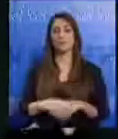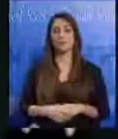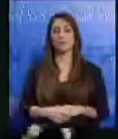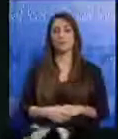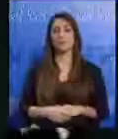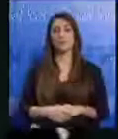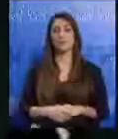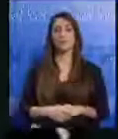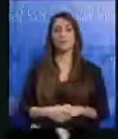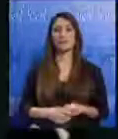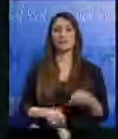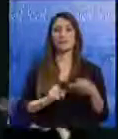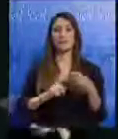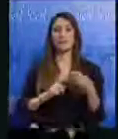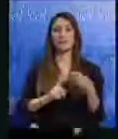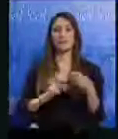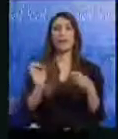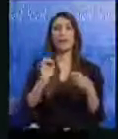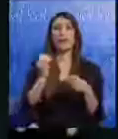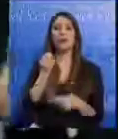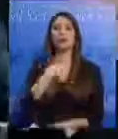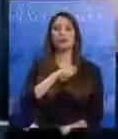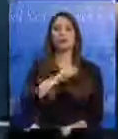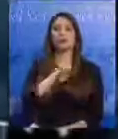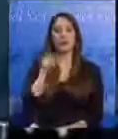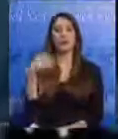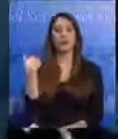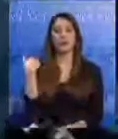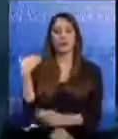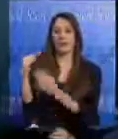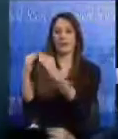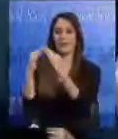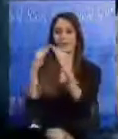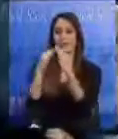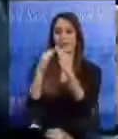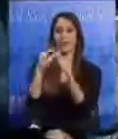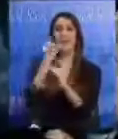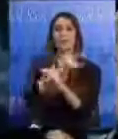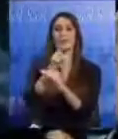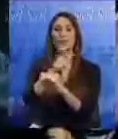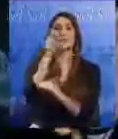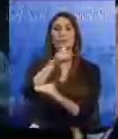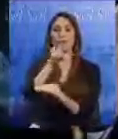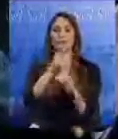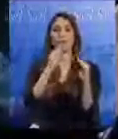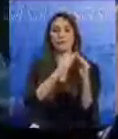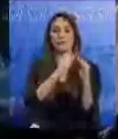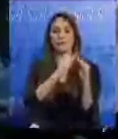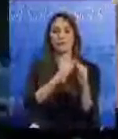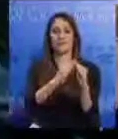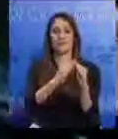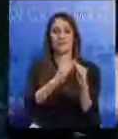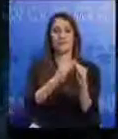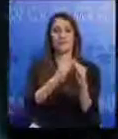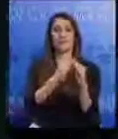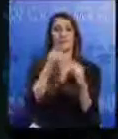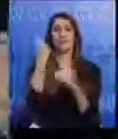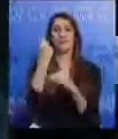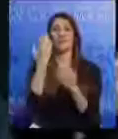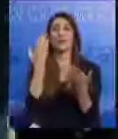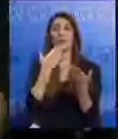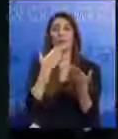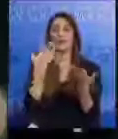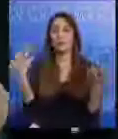capacidades, lo que pasaba en España. Había casas y gente que necesitaba casas. Entonces, solo faltaba el